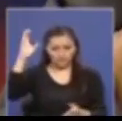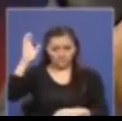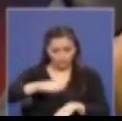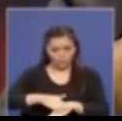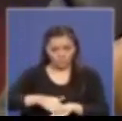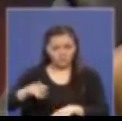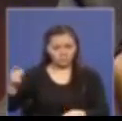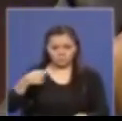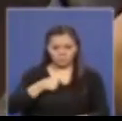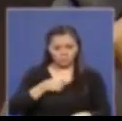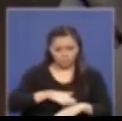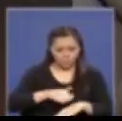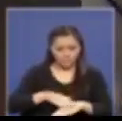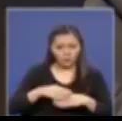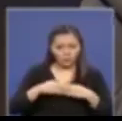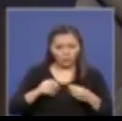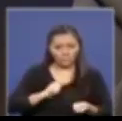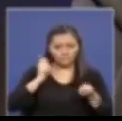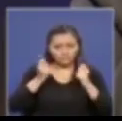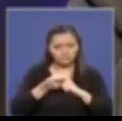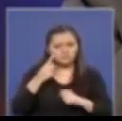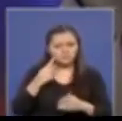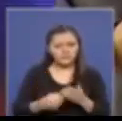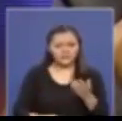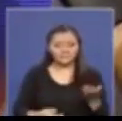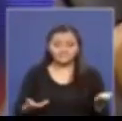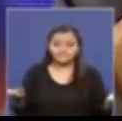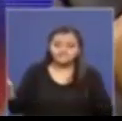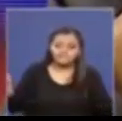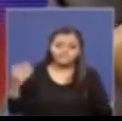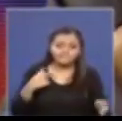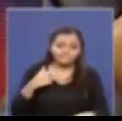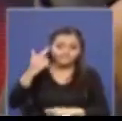le cayó el precio del carbón, precio del petróleo, depreció la moneda, ¿no?